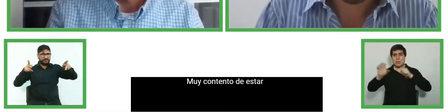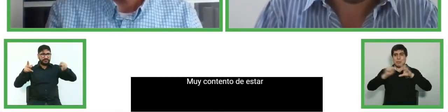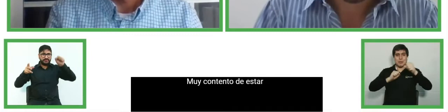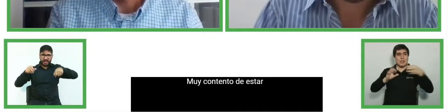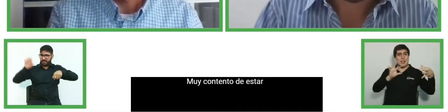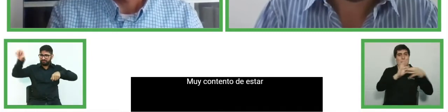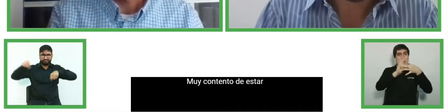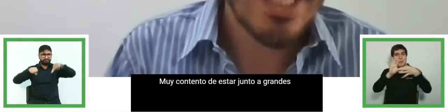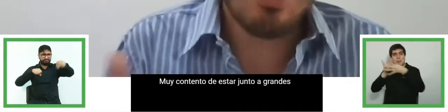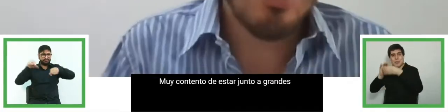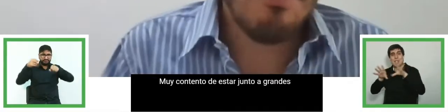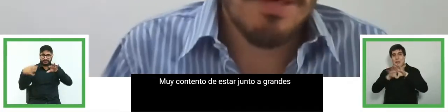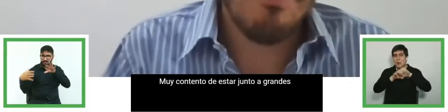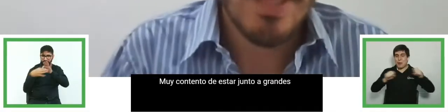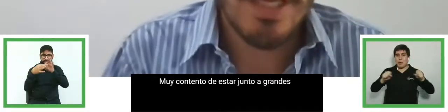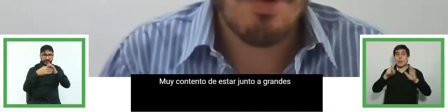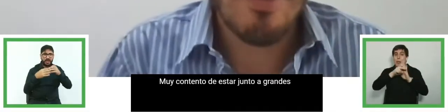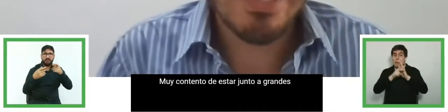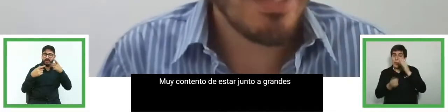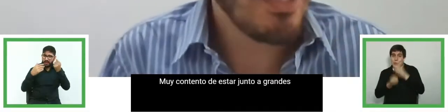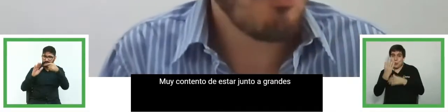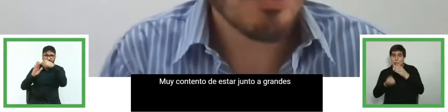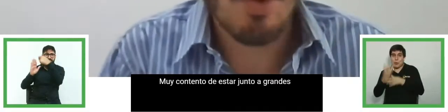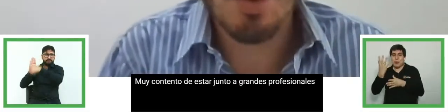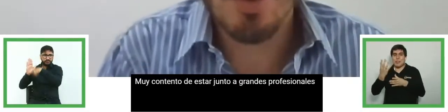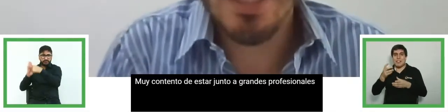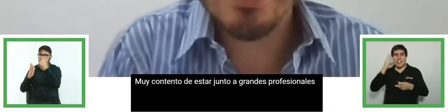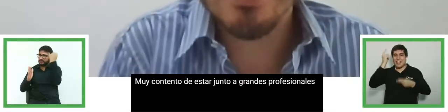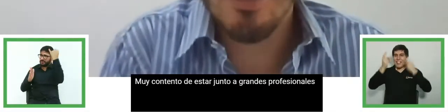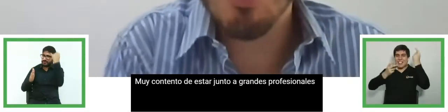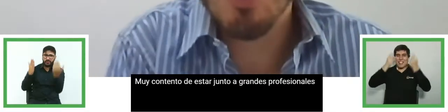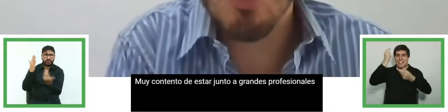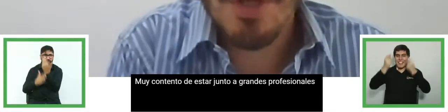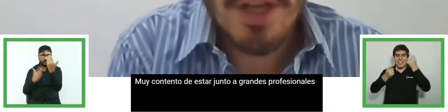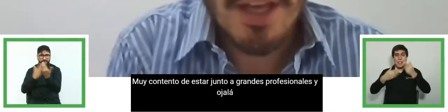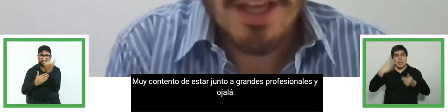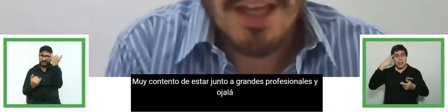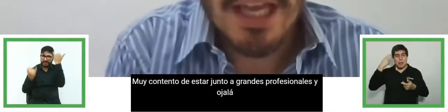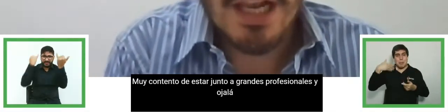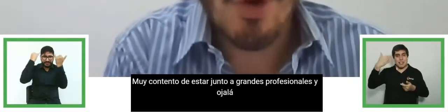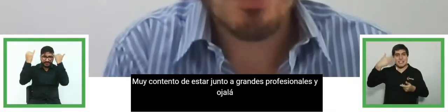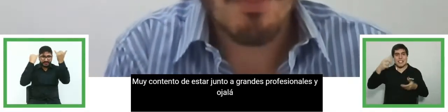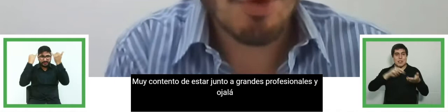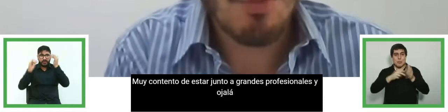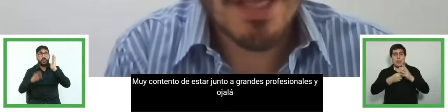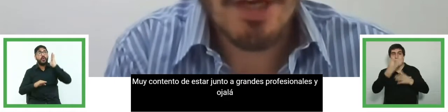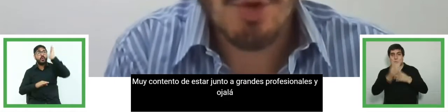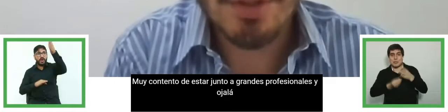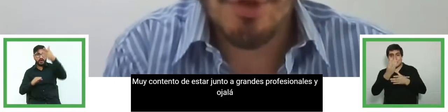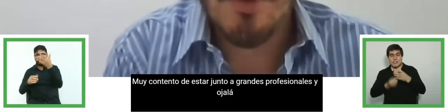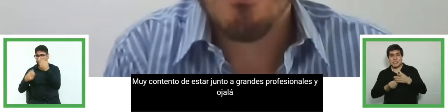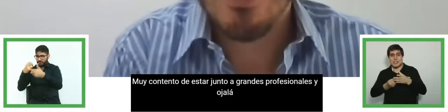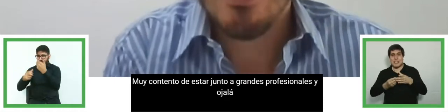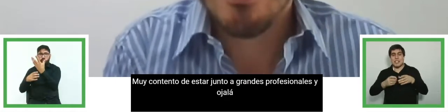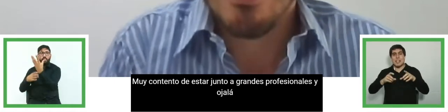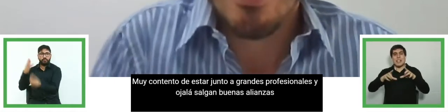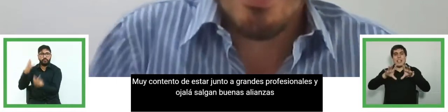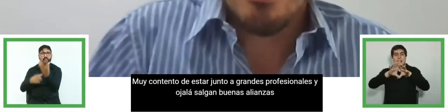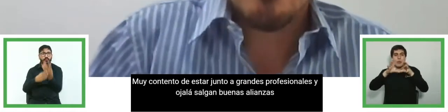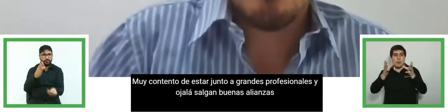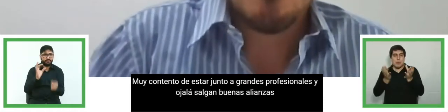nuevos proyectos también, nuevas ideas y nuevas soluciones hacia un mundo en la educación mucho más inclusivo.